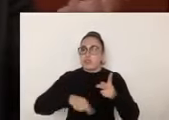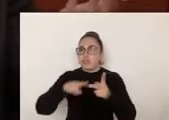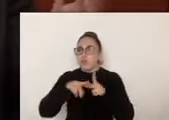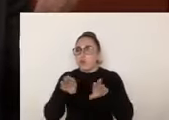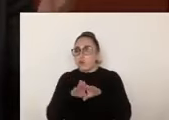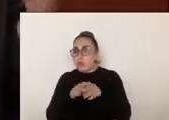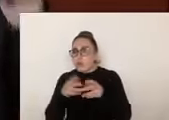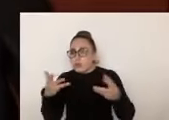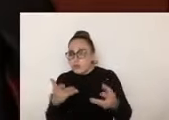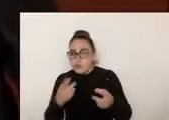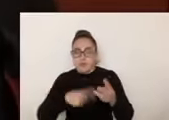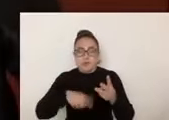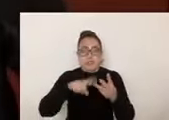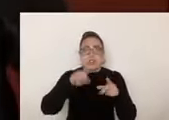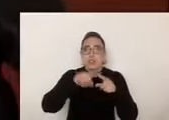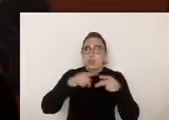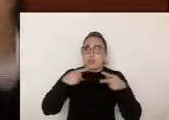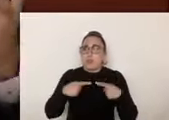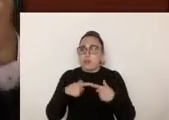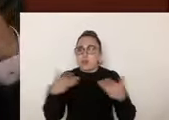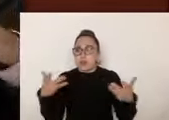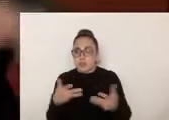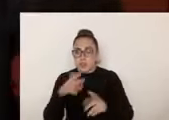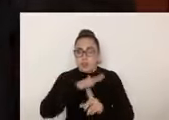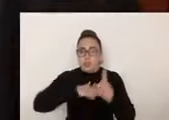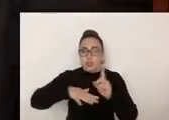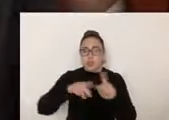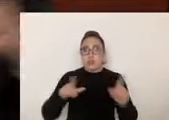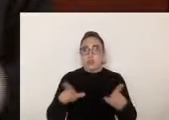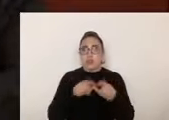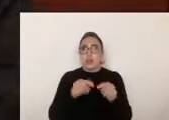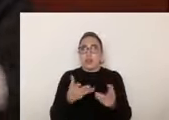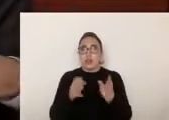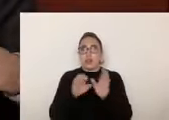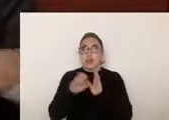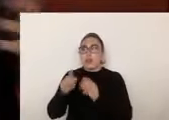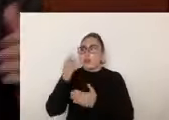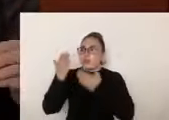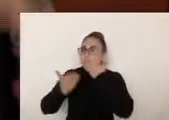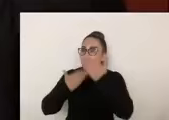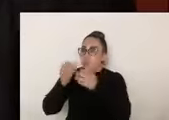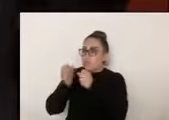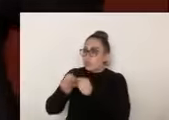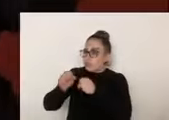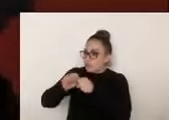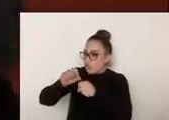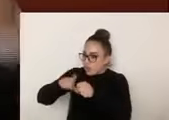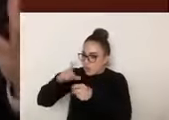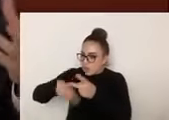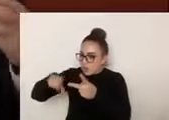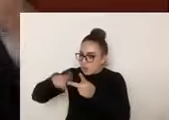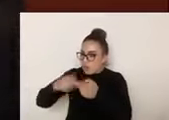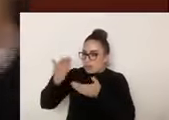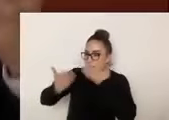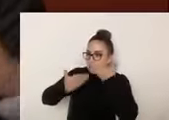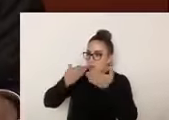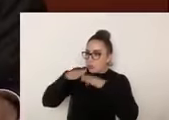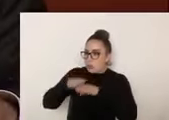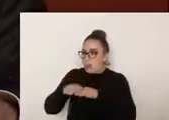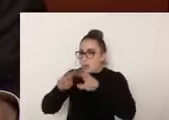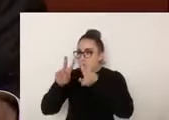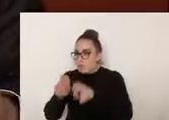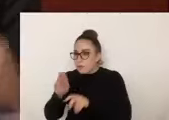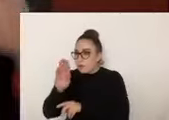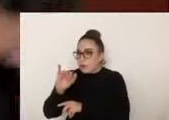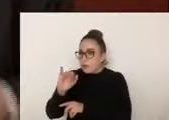la delincuencia no con una obsesión, por ejemplo, la biología o la sociología, sino decir, en cada momento de la vida de una persona, ¿qué es lo que más le